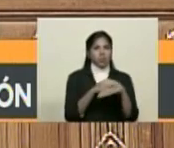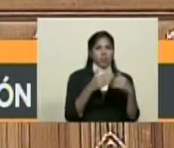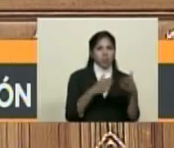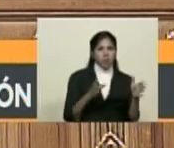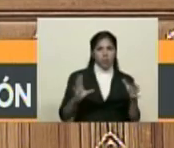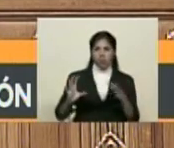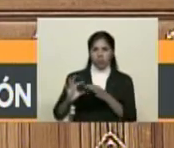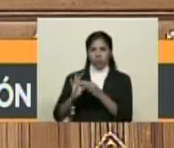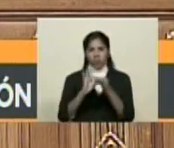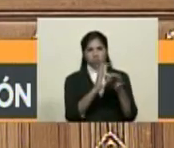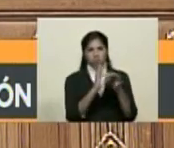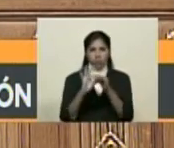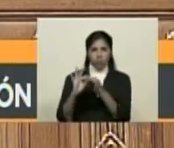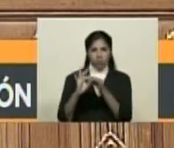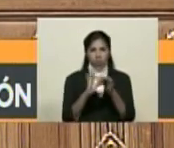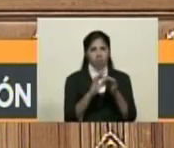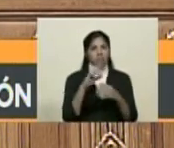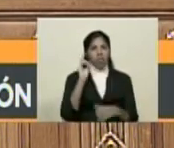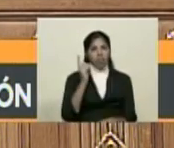los poderes públicos.